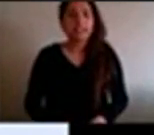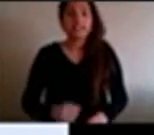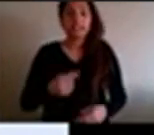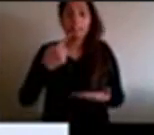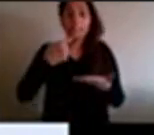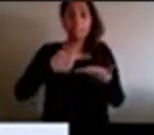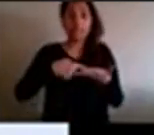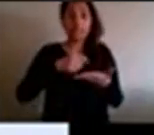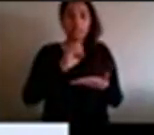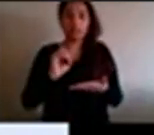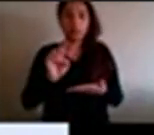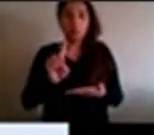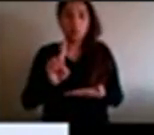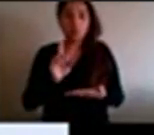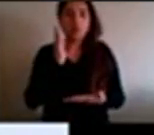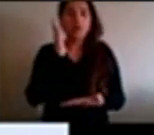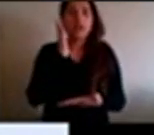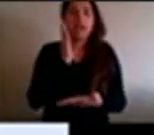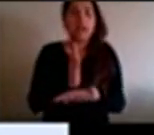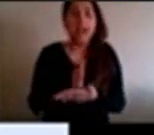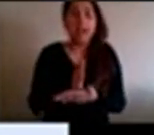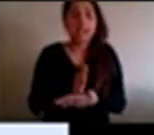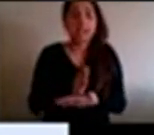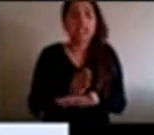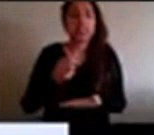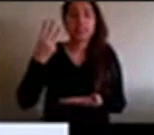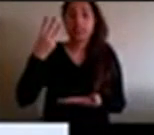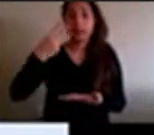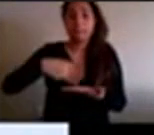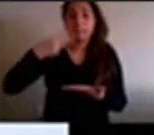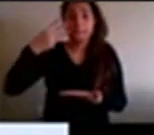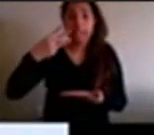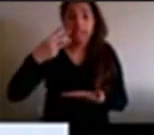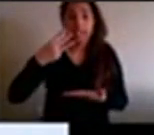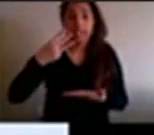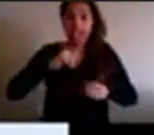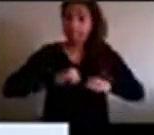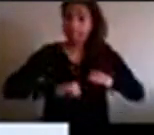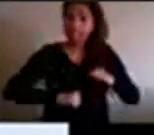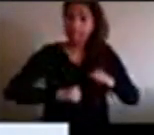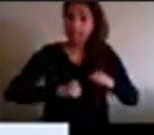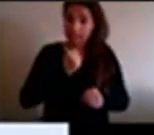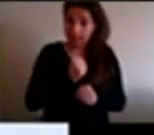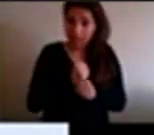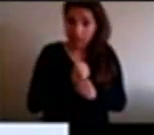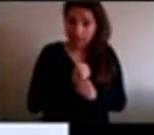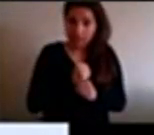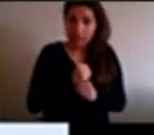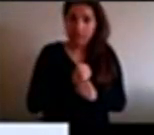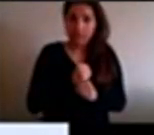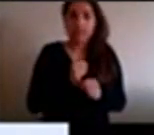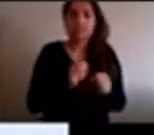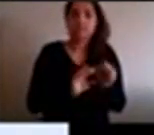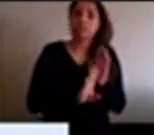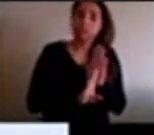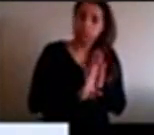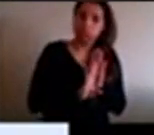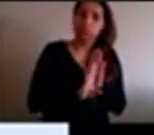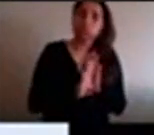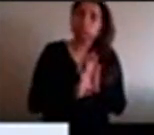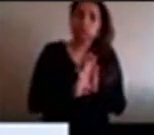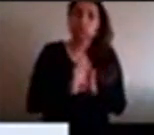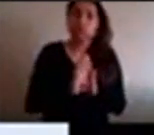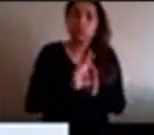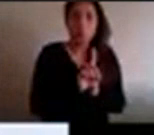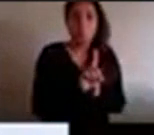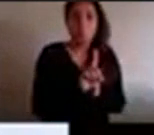3%, siendo progresivo 1%, 2%, al llegar a mínimo un 3%. Y para plantas mayores de